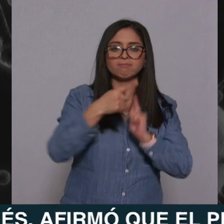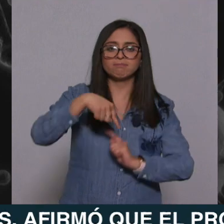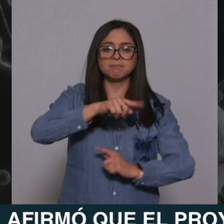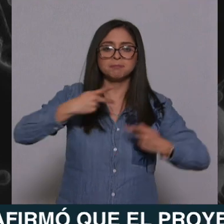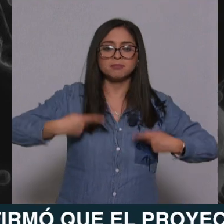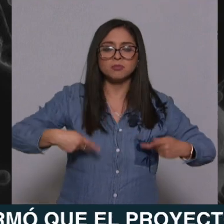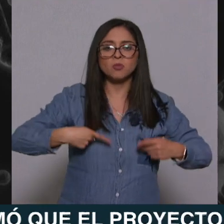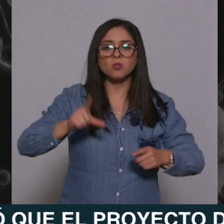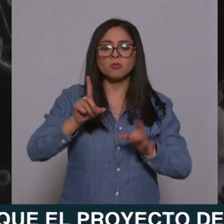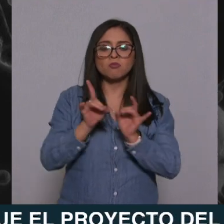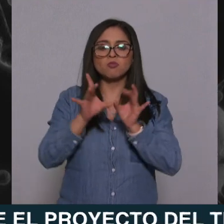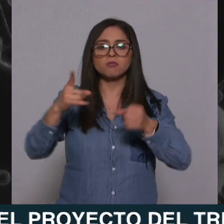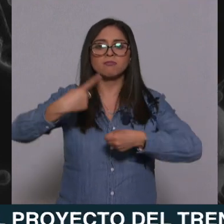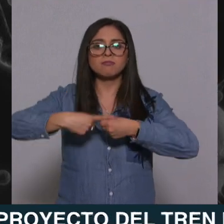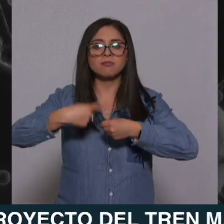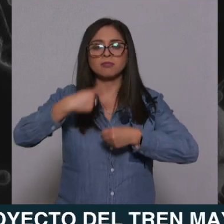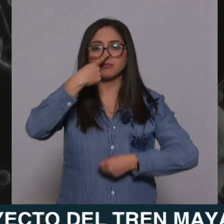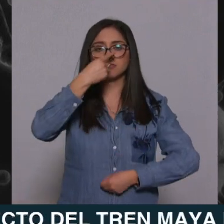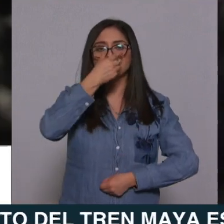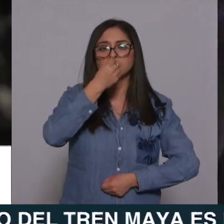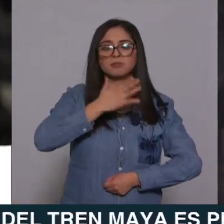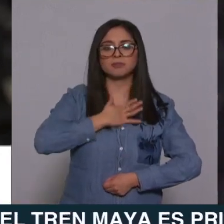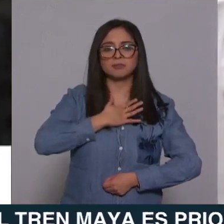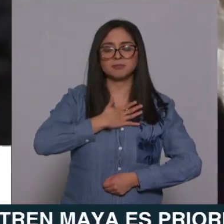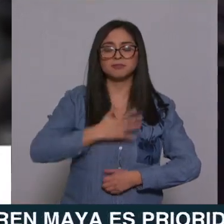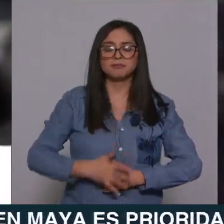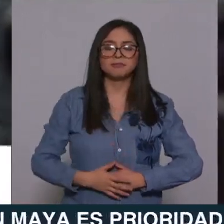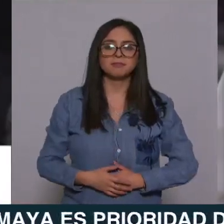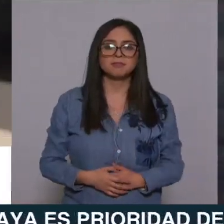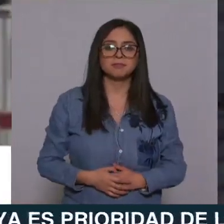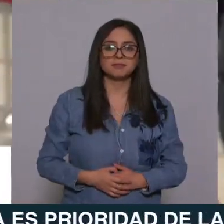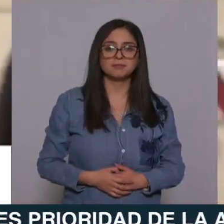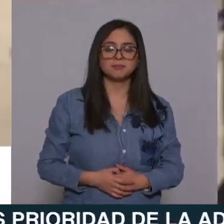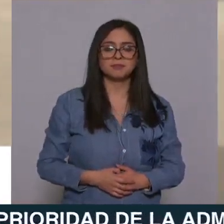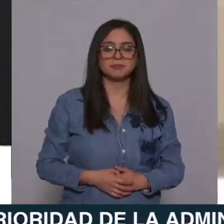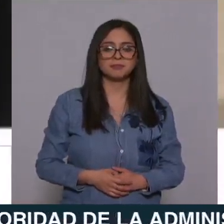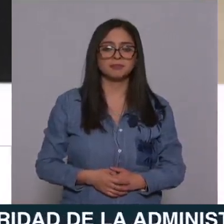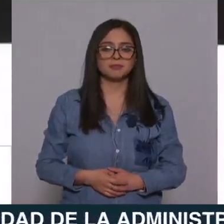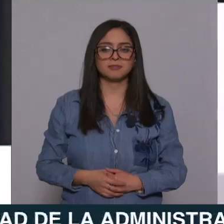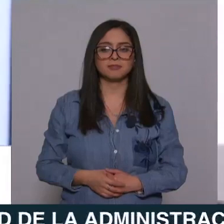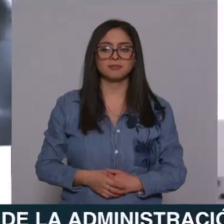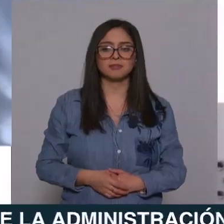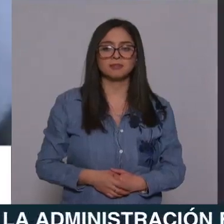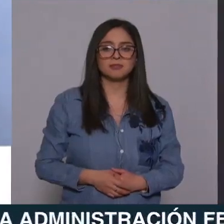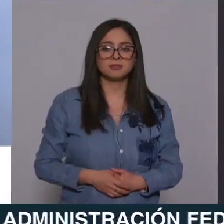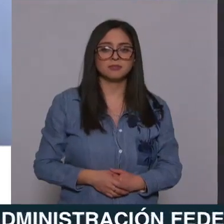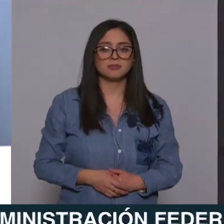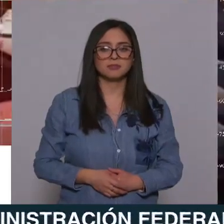tengan enfermedades en vías respiratorias. Eric Pinto, 21 Noticias.